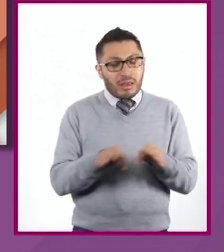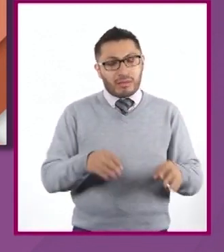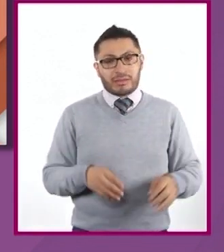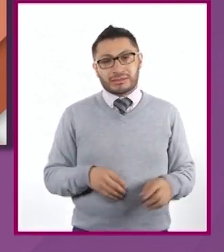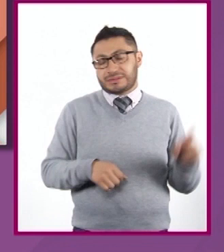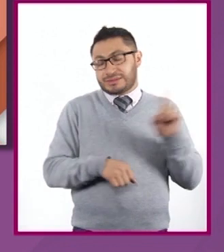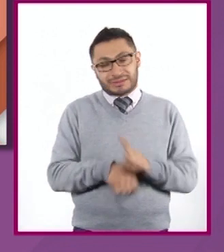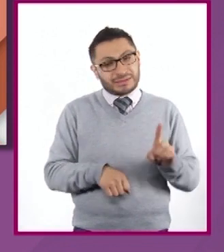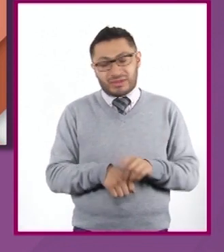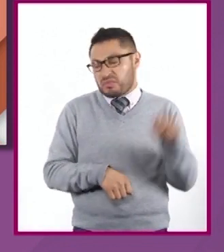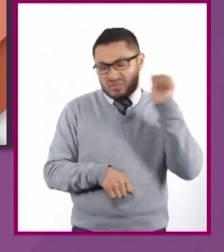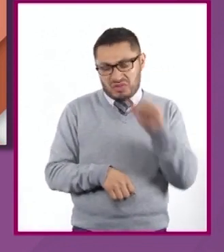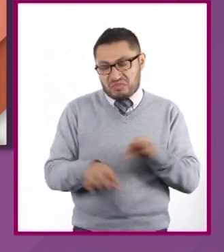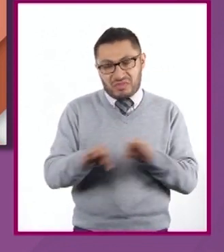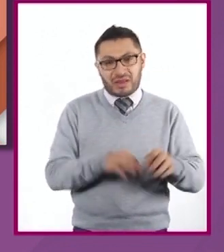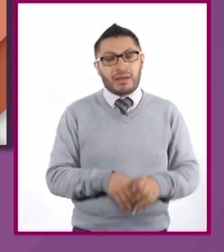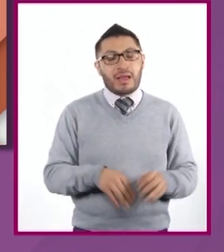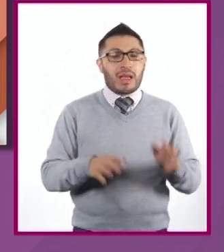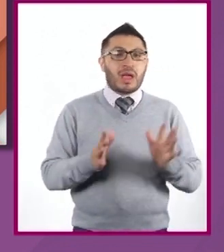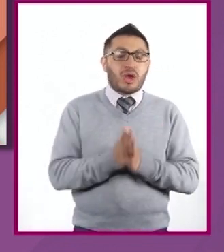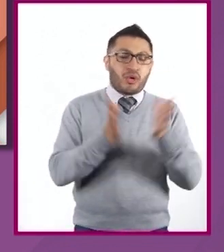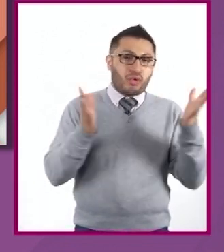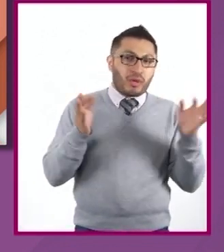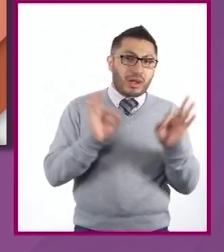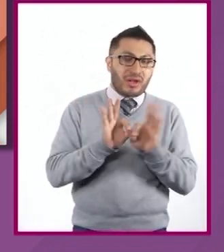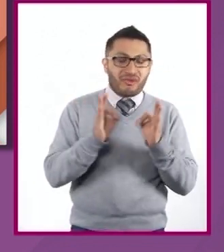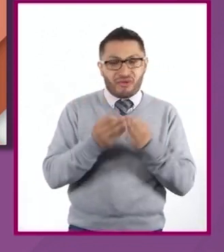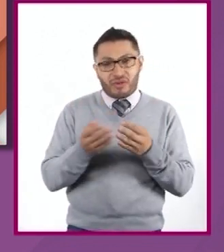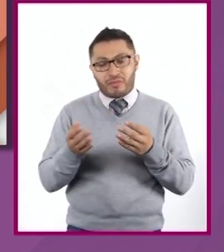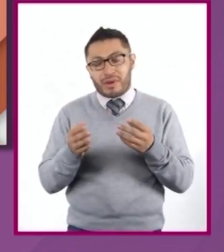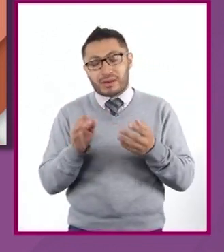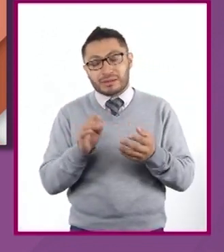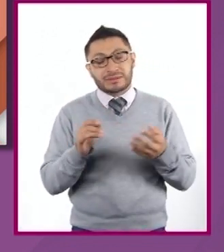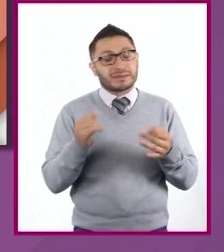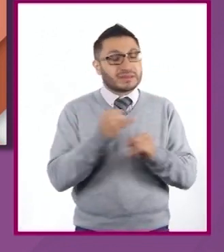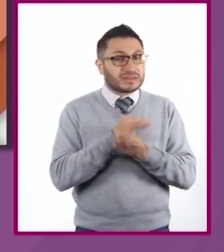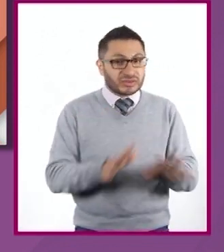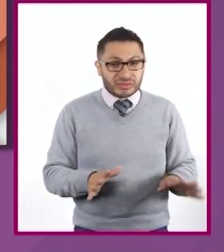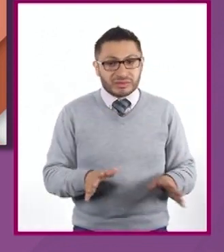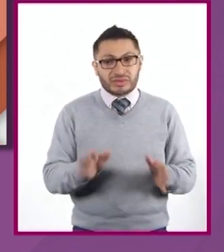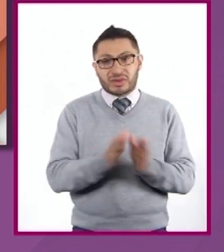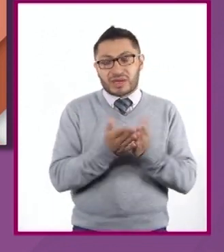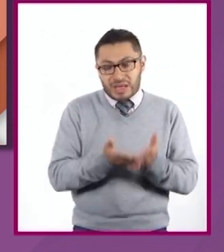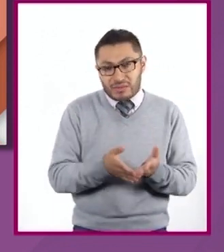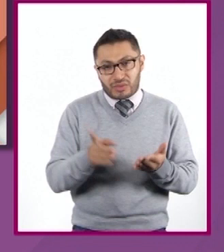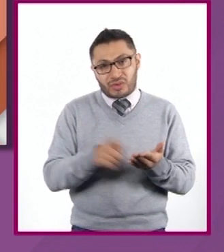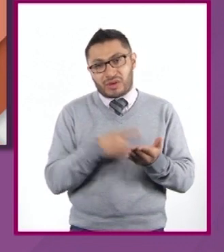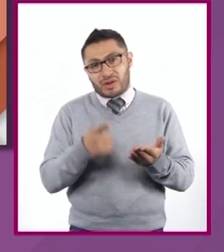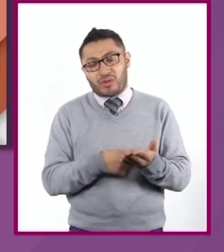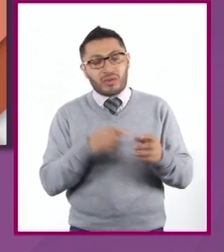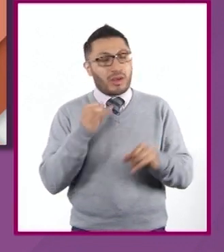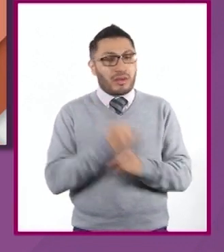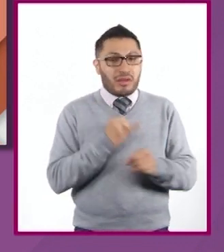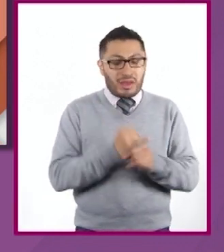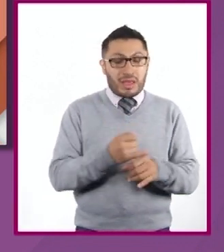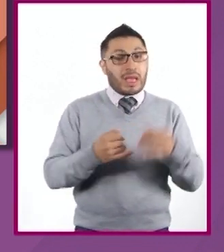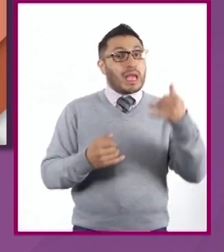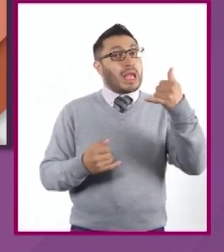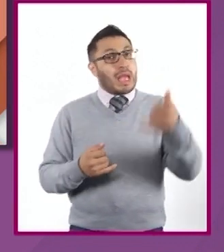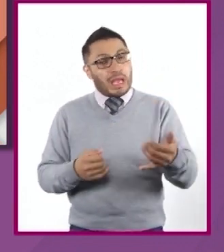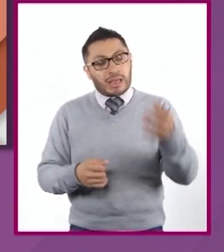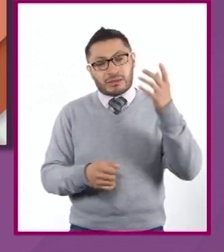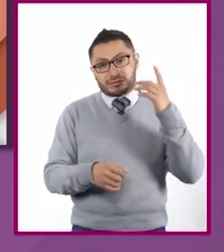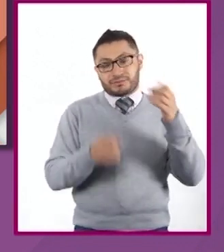fuentes de información que consulten, como libros, revistas o sitios de internet. Y la información que recaben